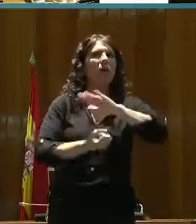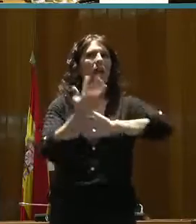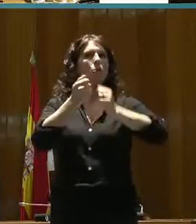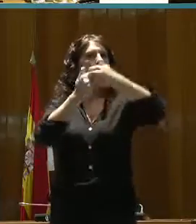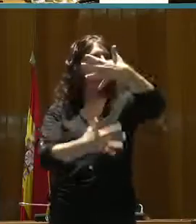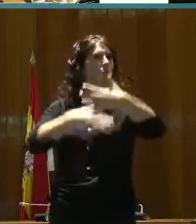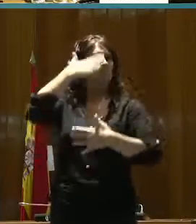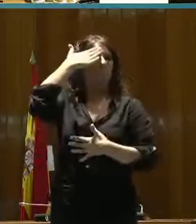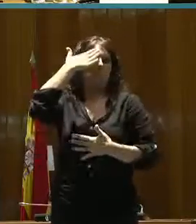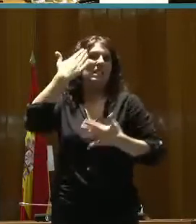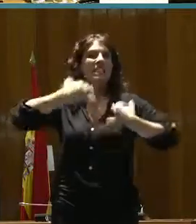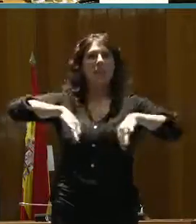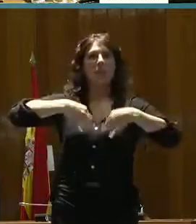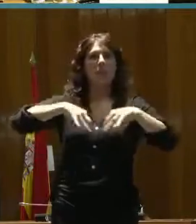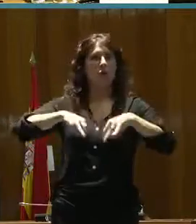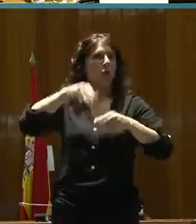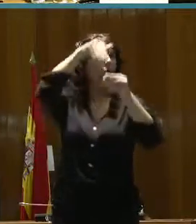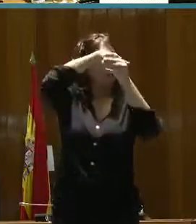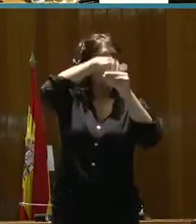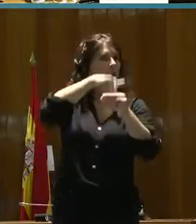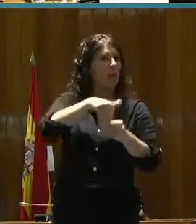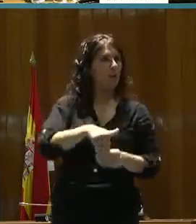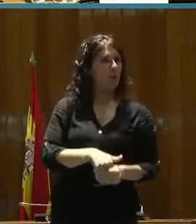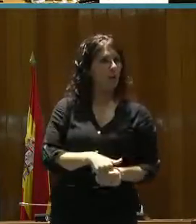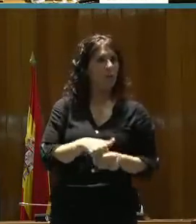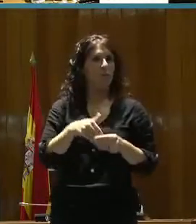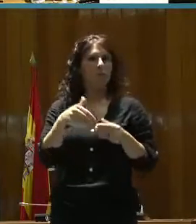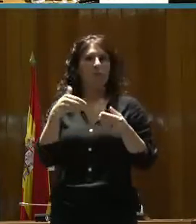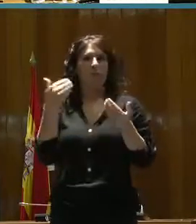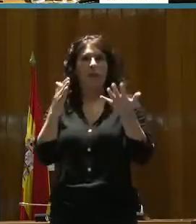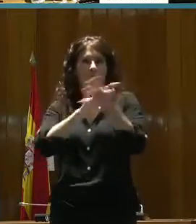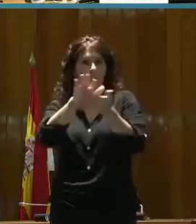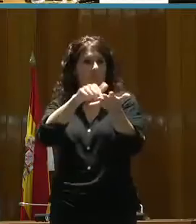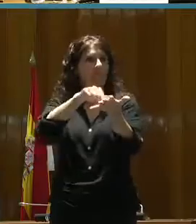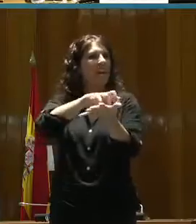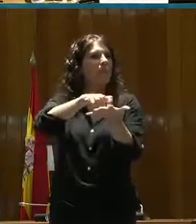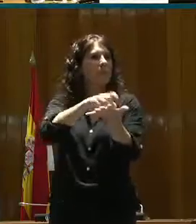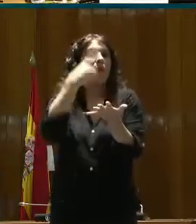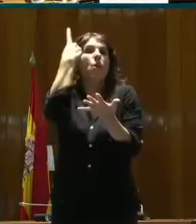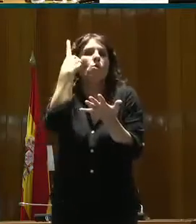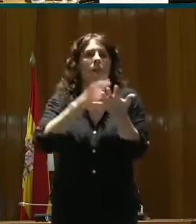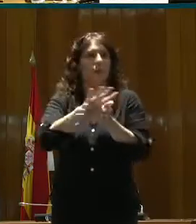sencilla lo que sería el contenido de la gramática de una lengua de signos específica.